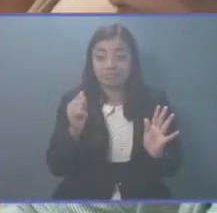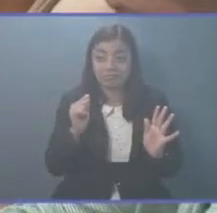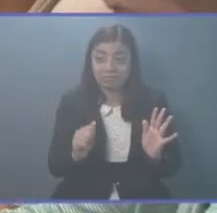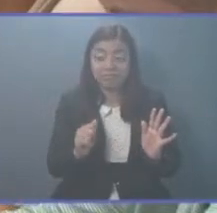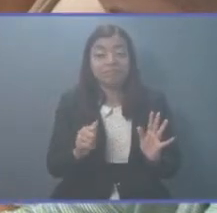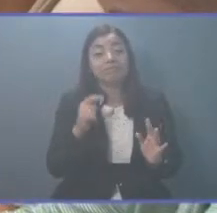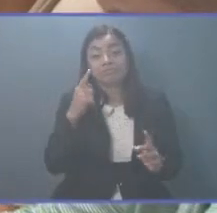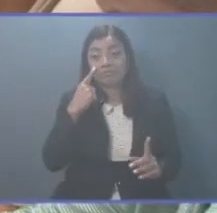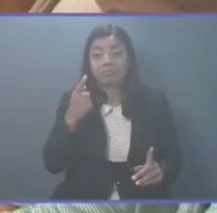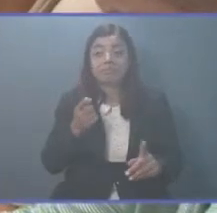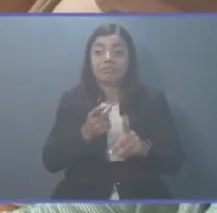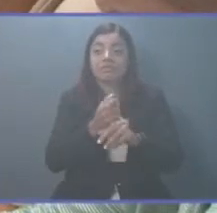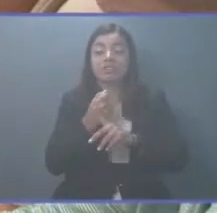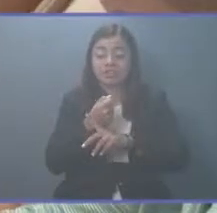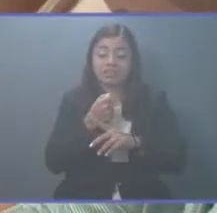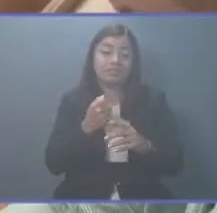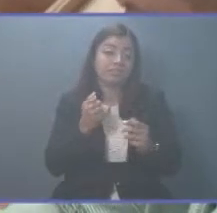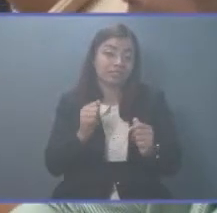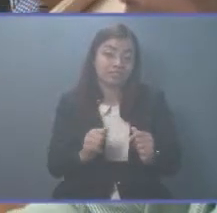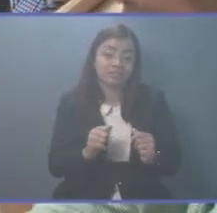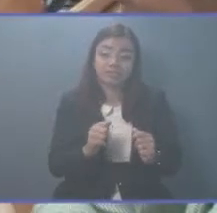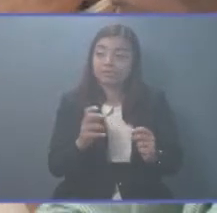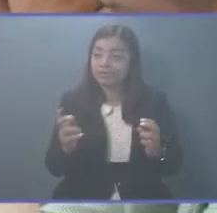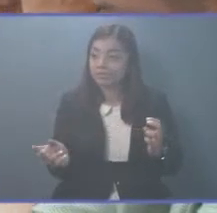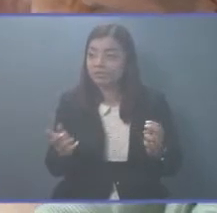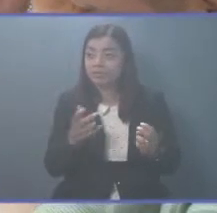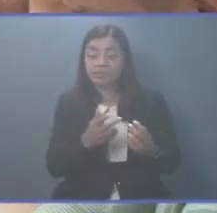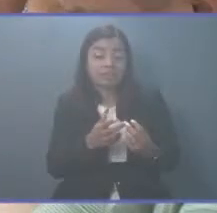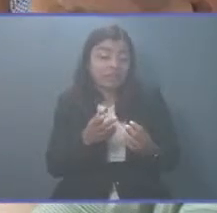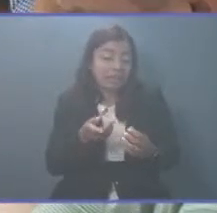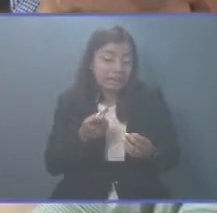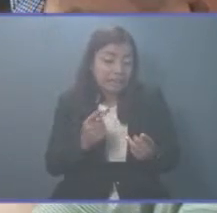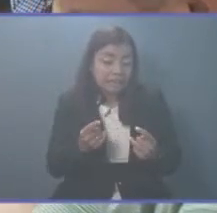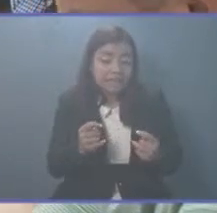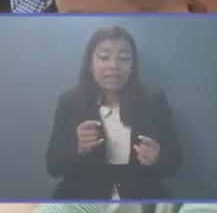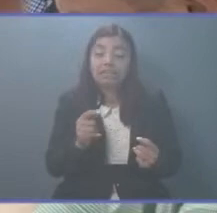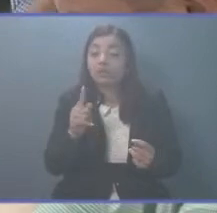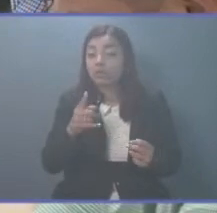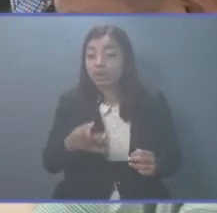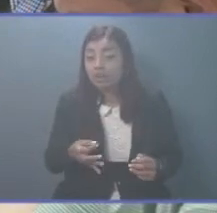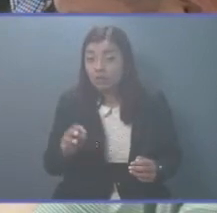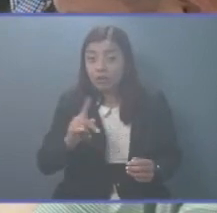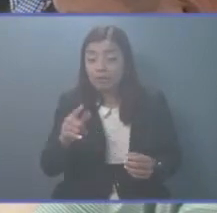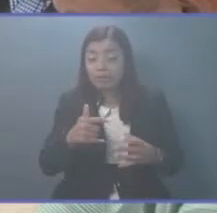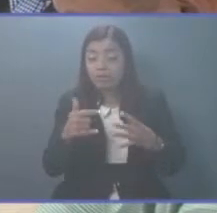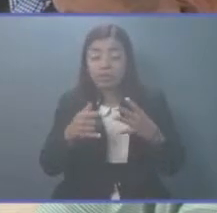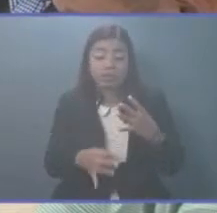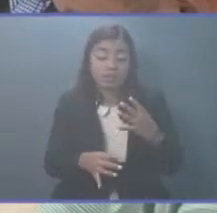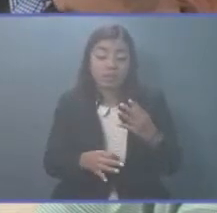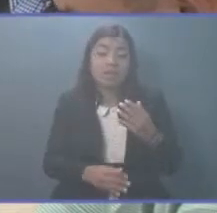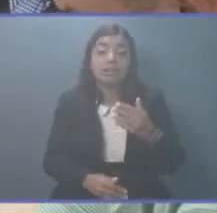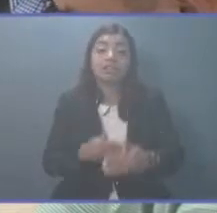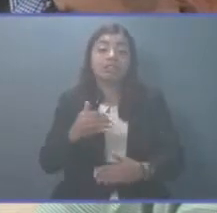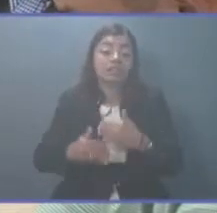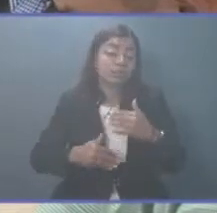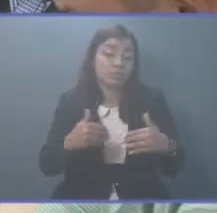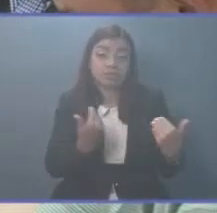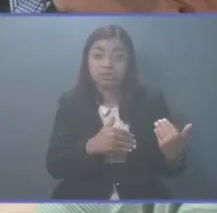con el propósito de incidir, ¿verdad?, de una forma no legal en la resulta del